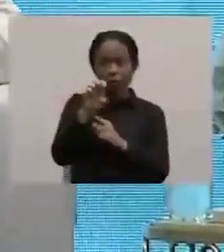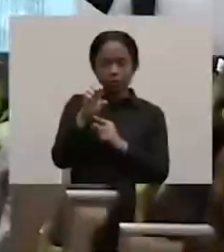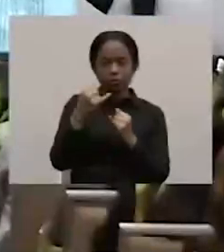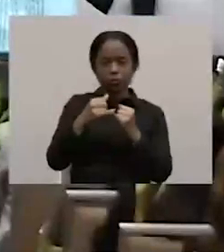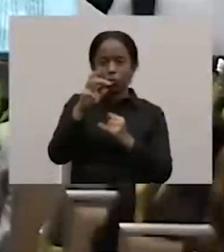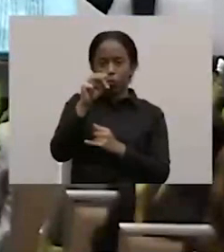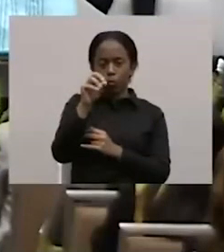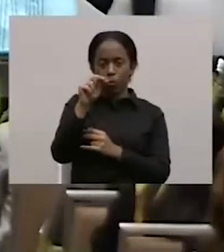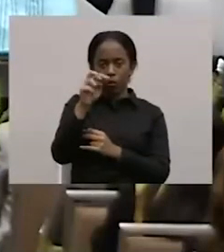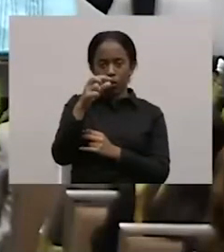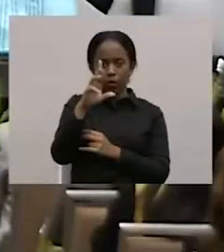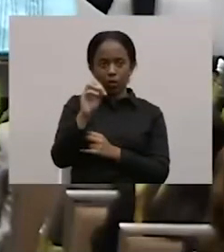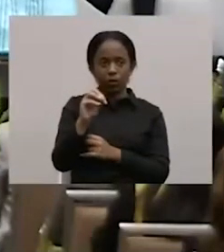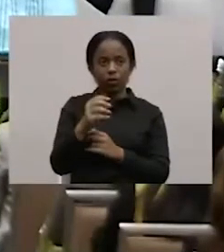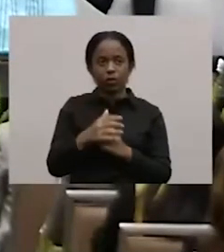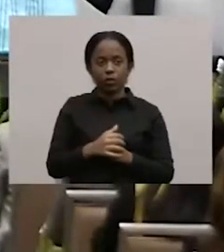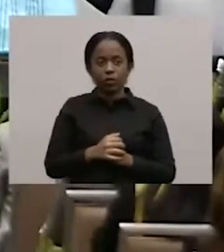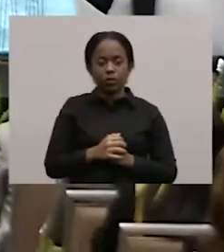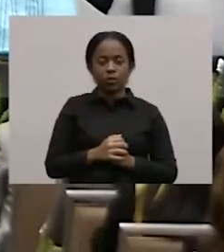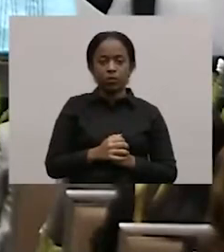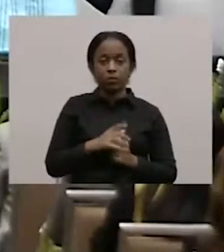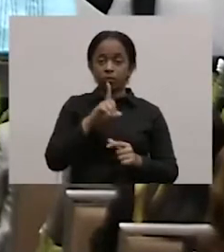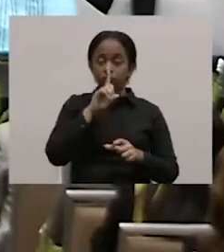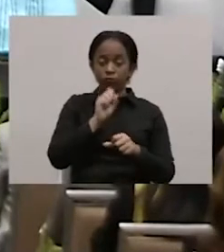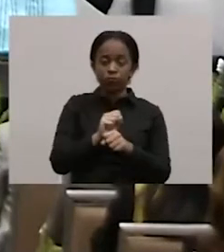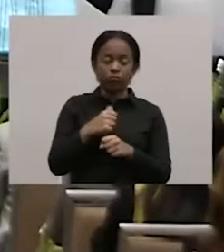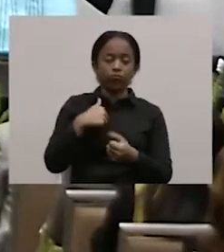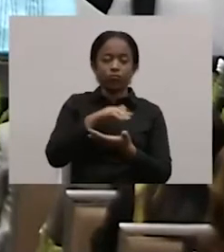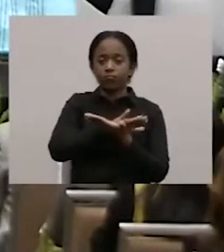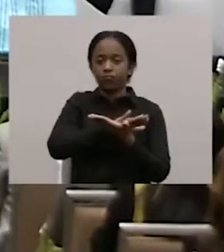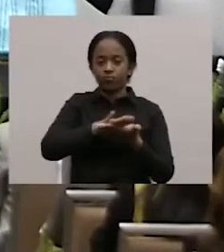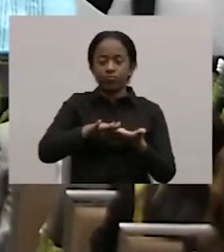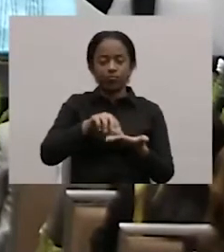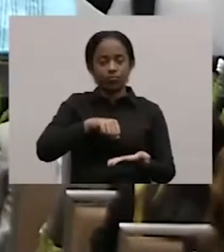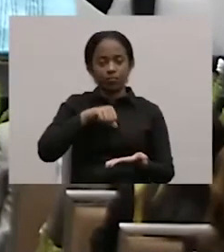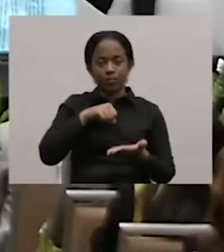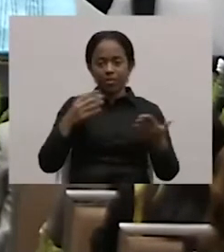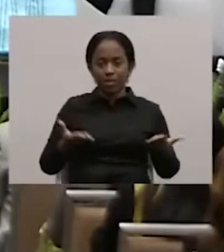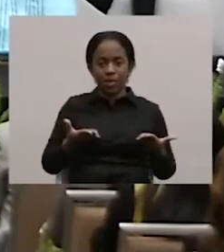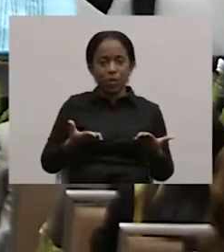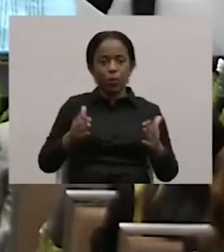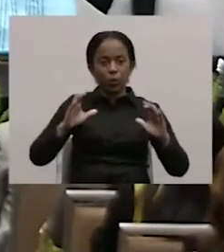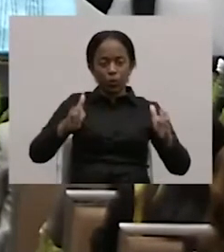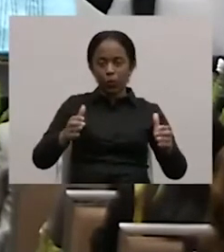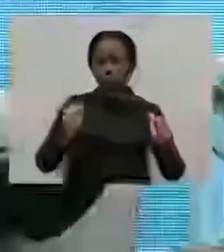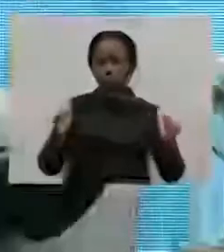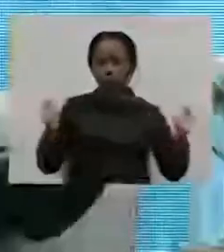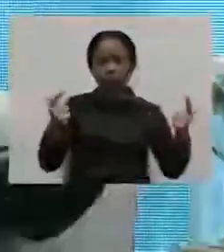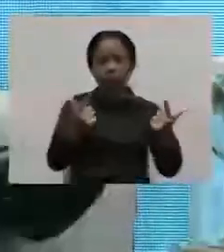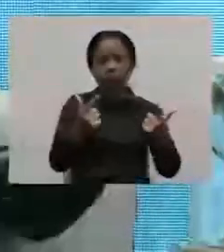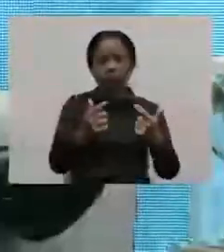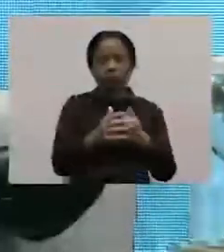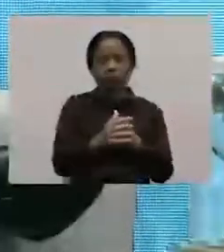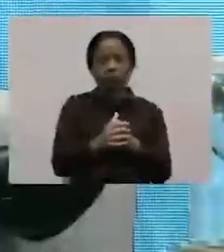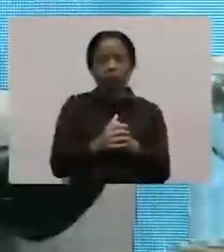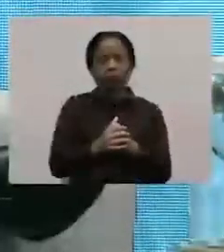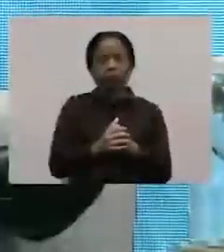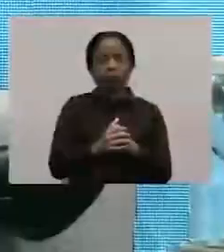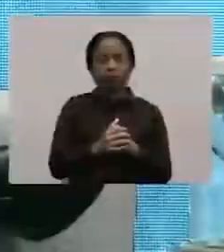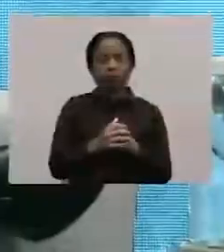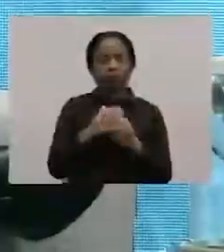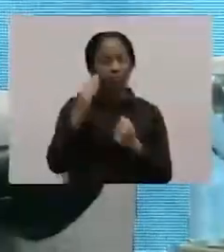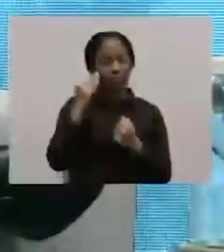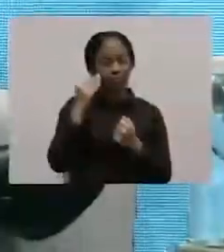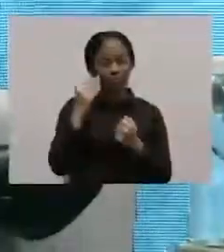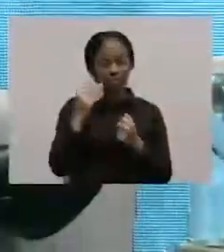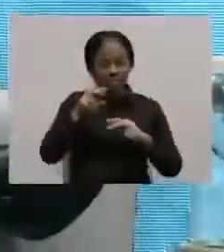Bueno, buenos días. De verdad que para mí es un placer estar aquí con ustedes. Incluso una de las muchachas de protocolo tuvo dificultad en